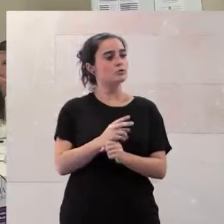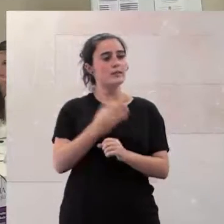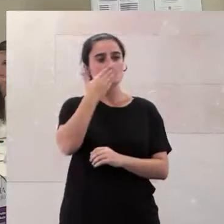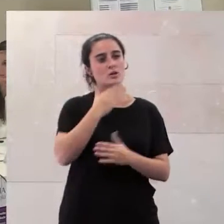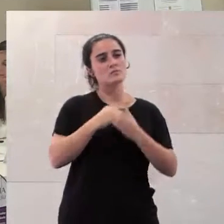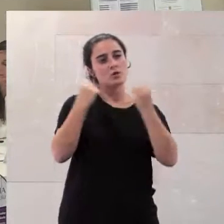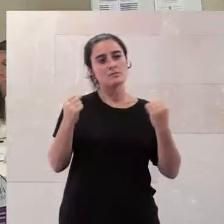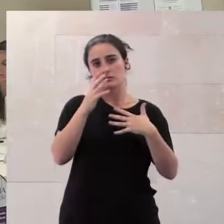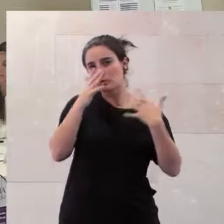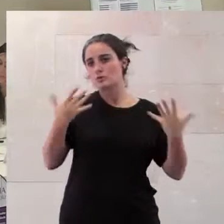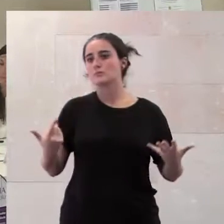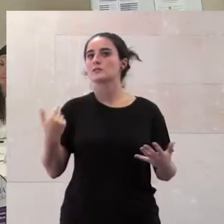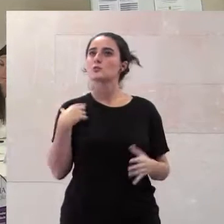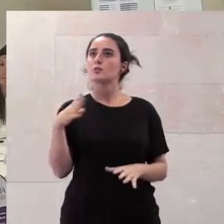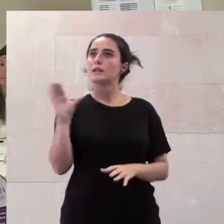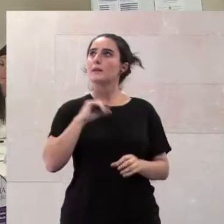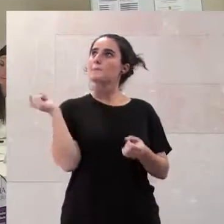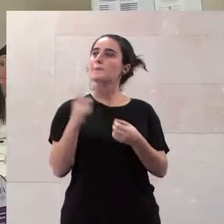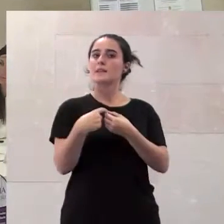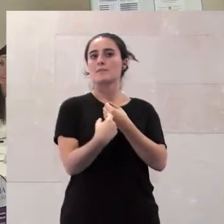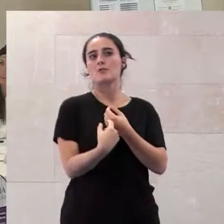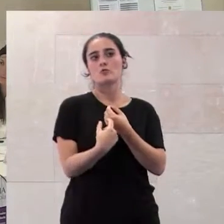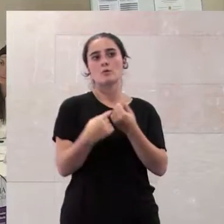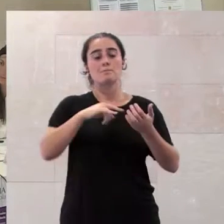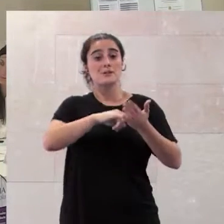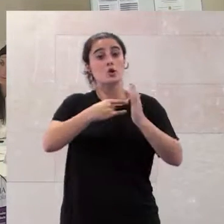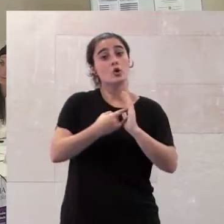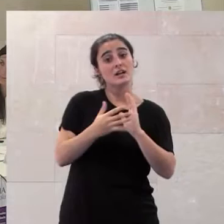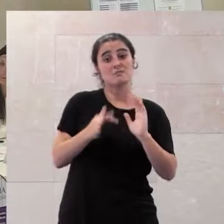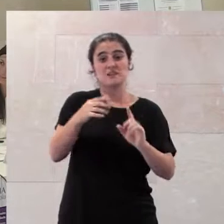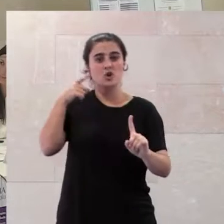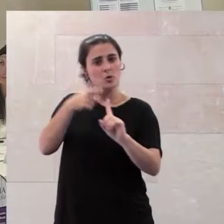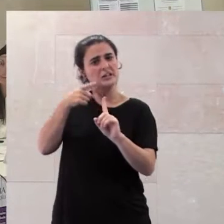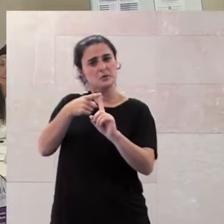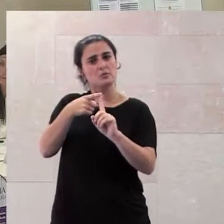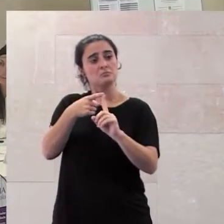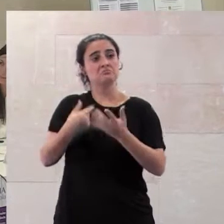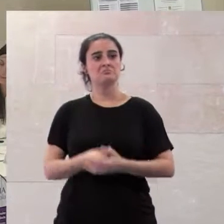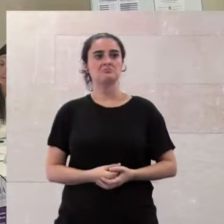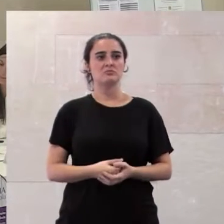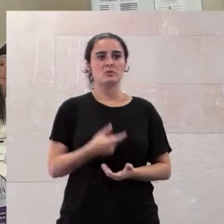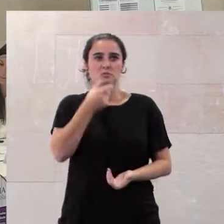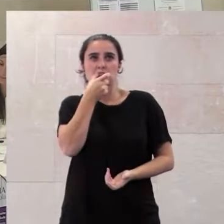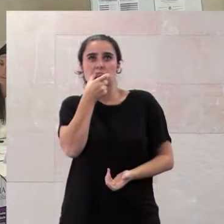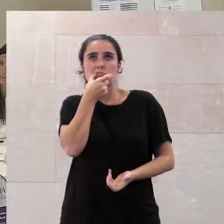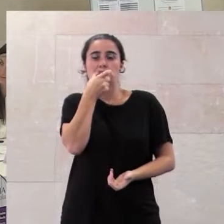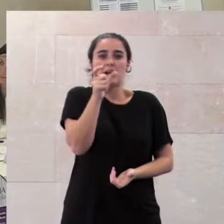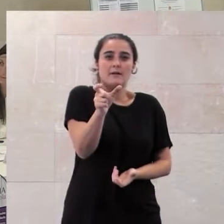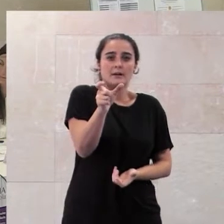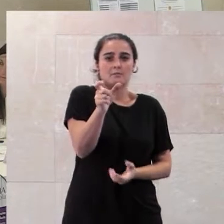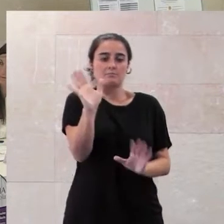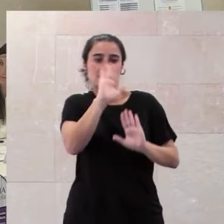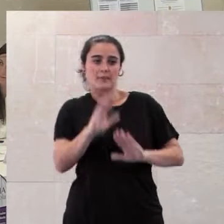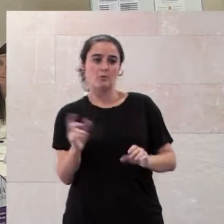hoy es entender la participación como una metodología y un objetivo, ¿no? No es una palabra que hoy en día parece que la